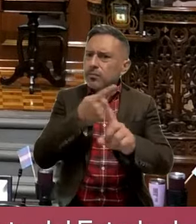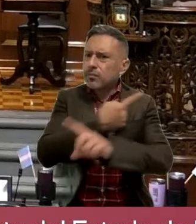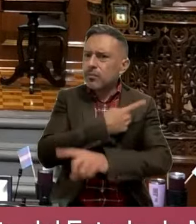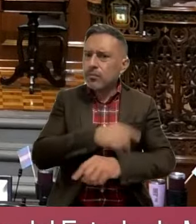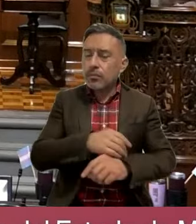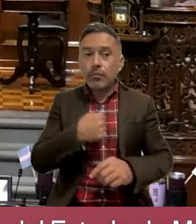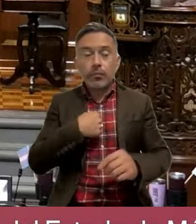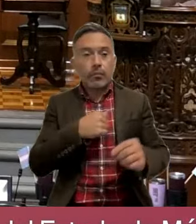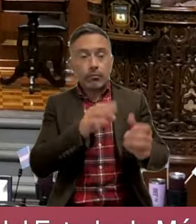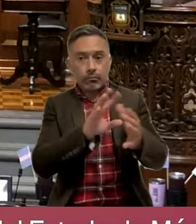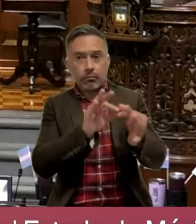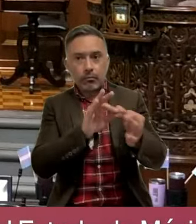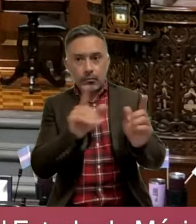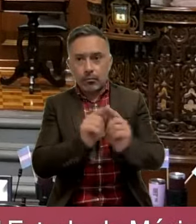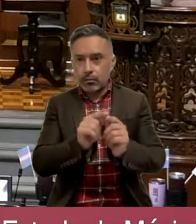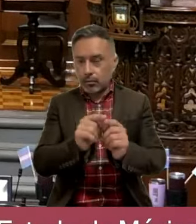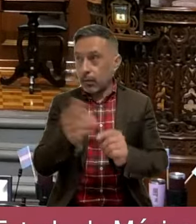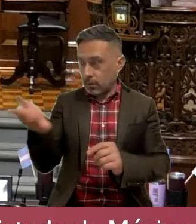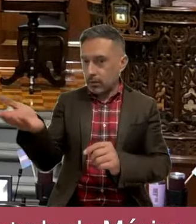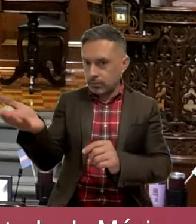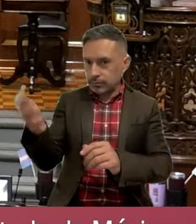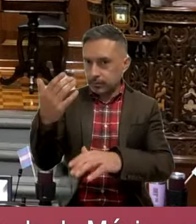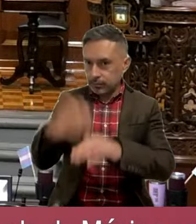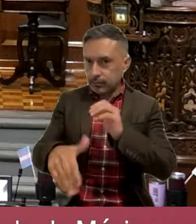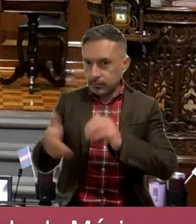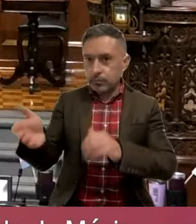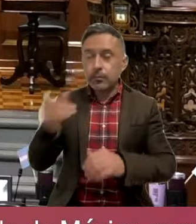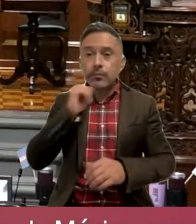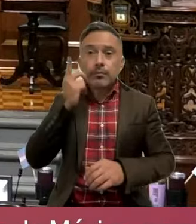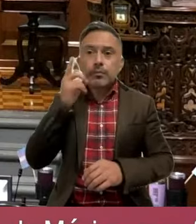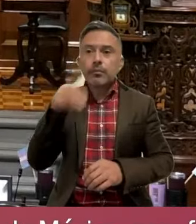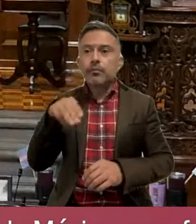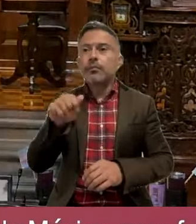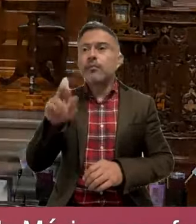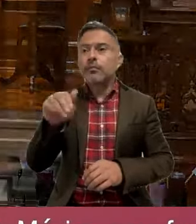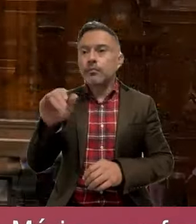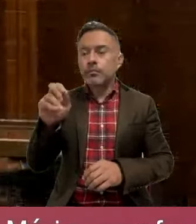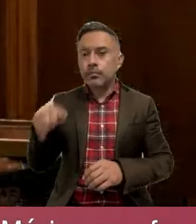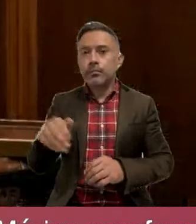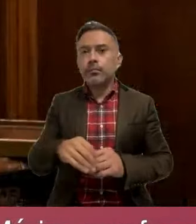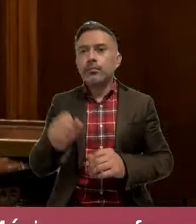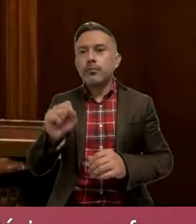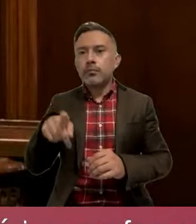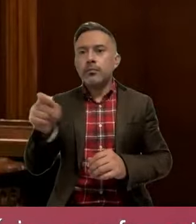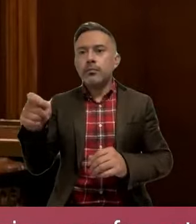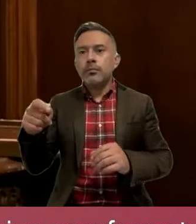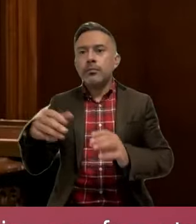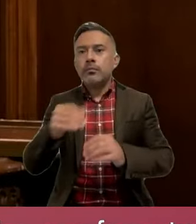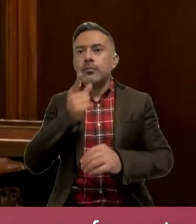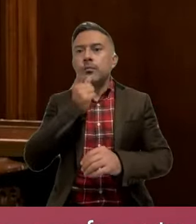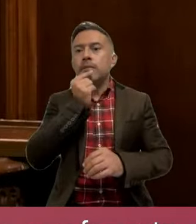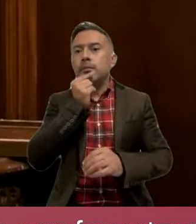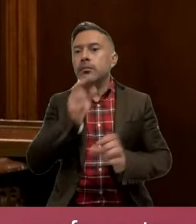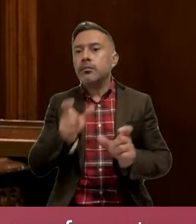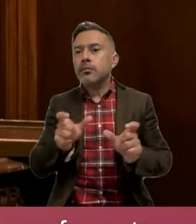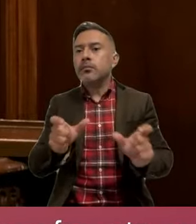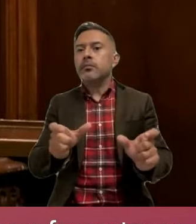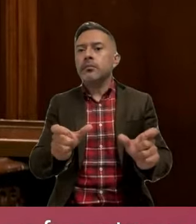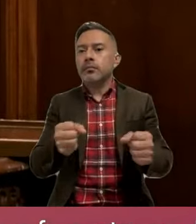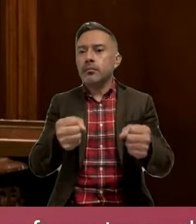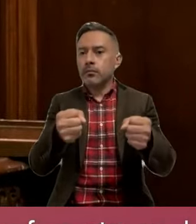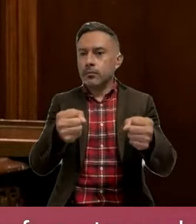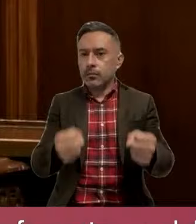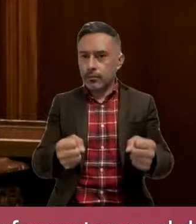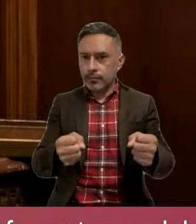Concluyo. Concluya, diputada María del Carmen. Coordinación absoluta del Gabinete de Seguridad y de